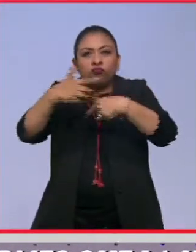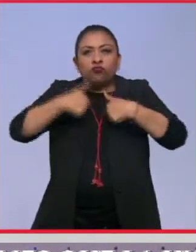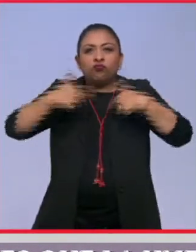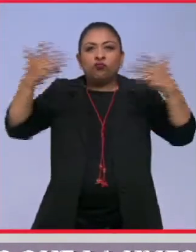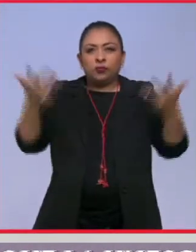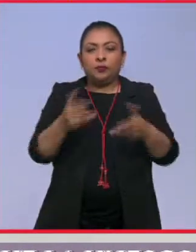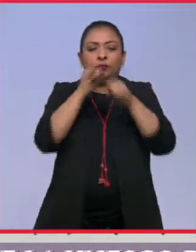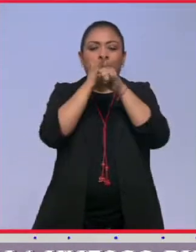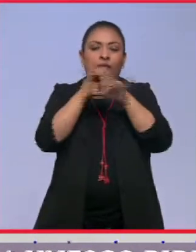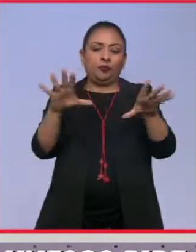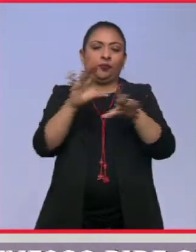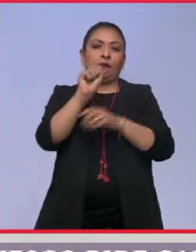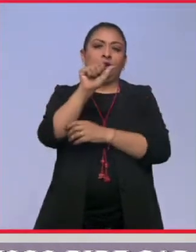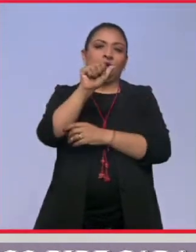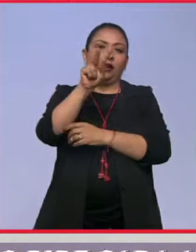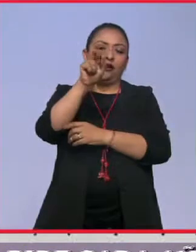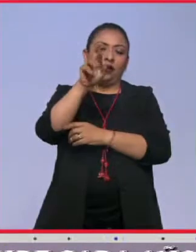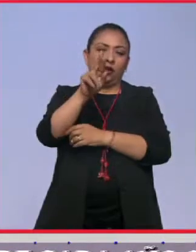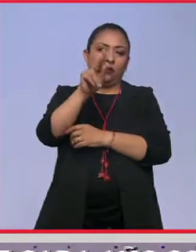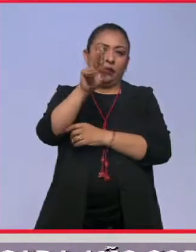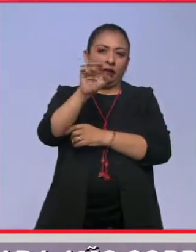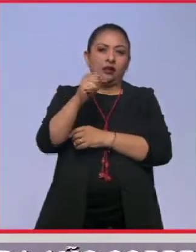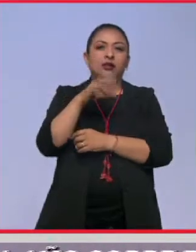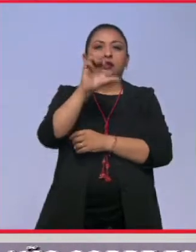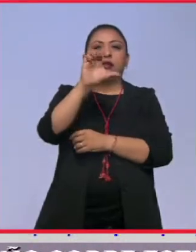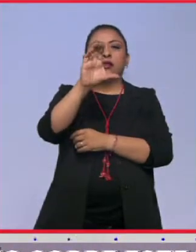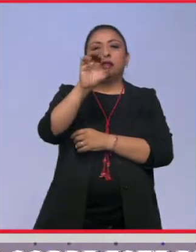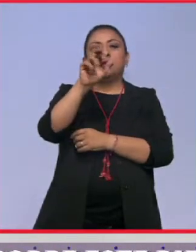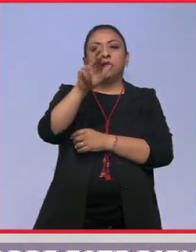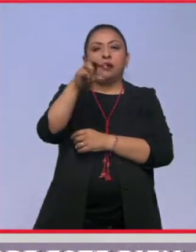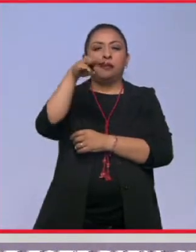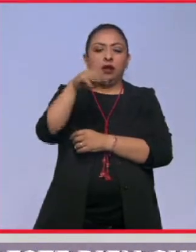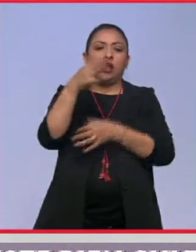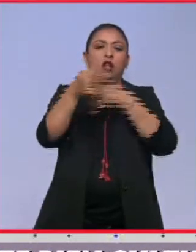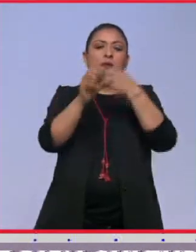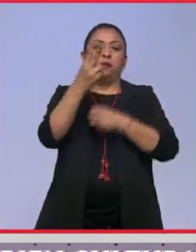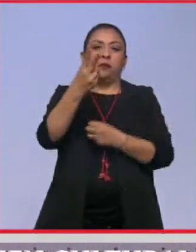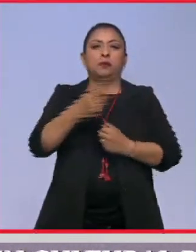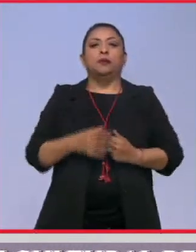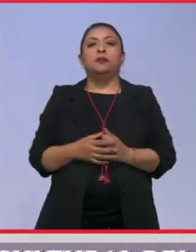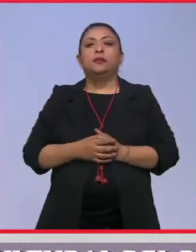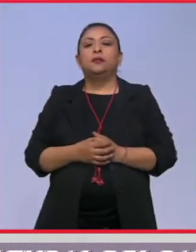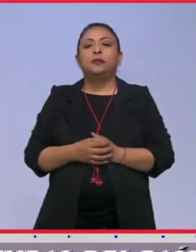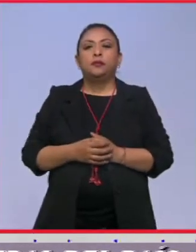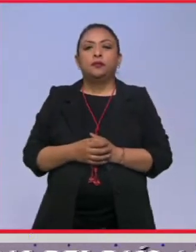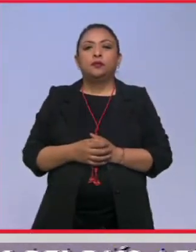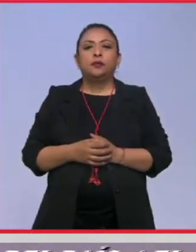información de Salvador Perches Galván, César H. Meléndez, Noticias 22.